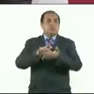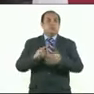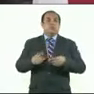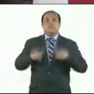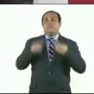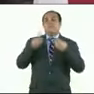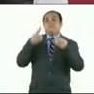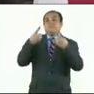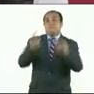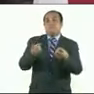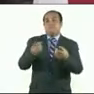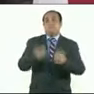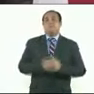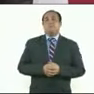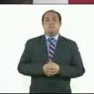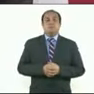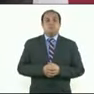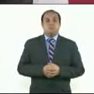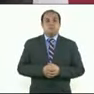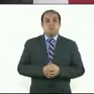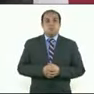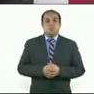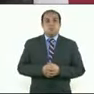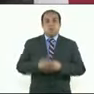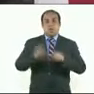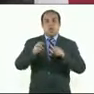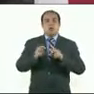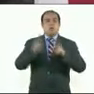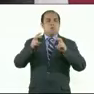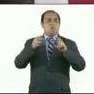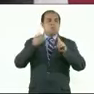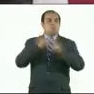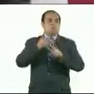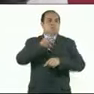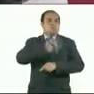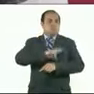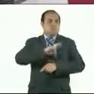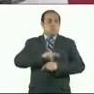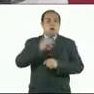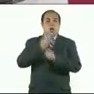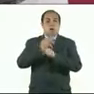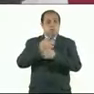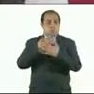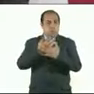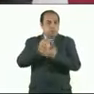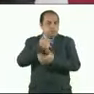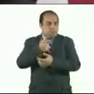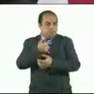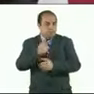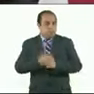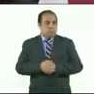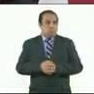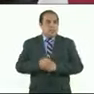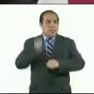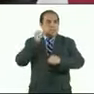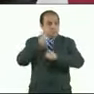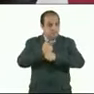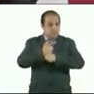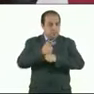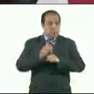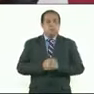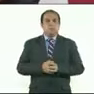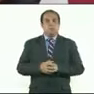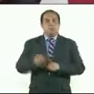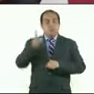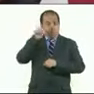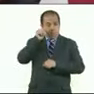otorgados para los conceptos de renta. Nosotros estamos esperando un poquito identificar el